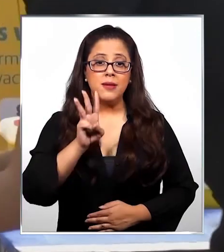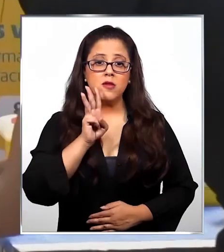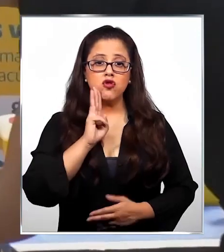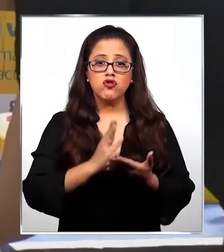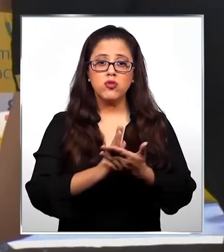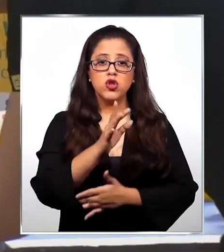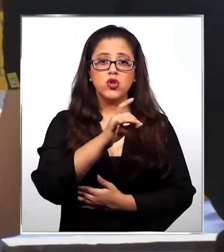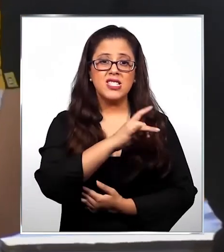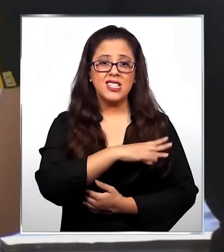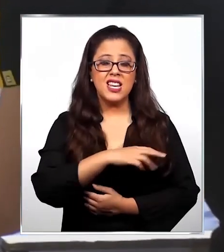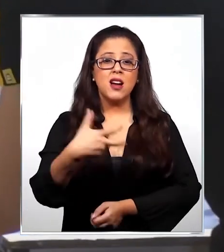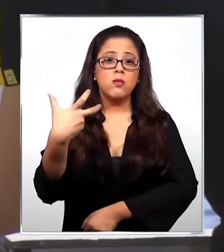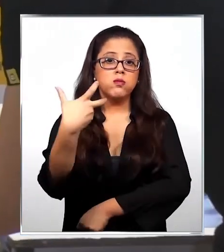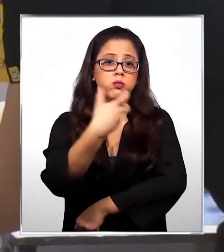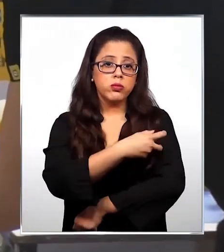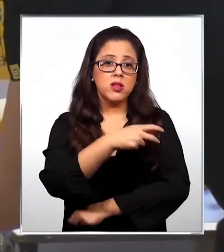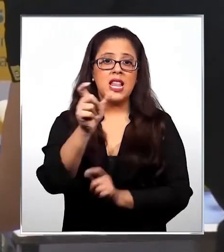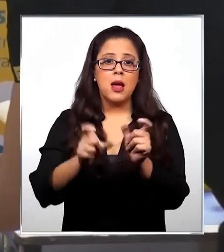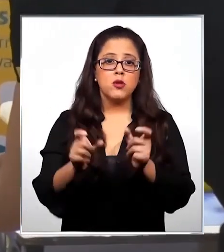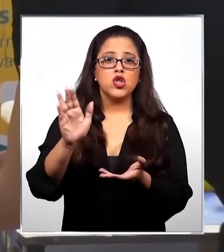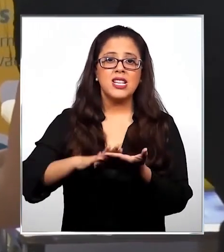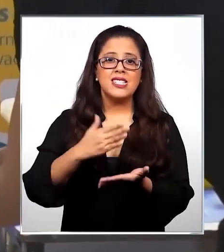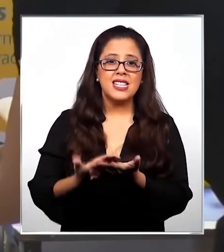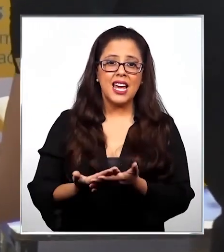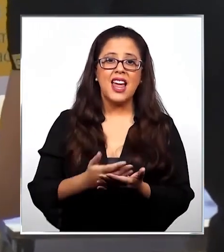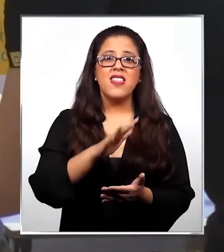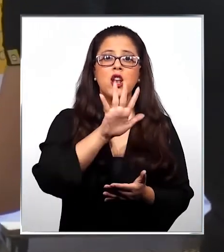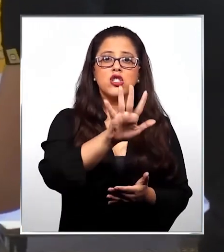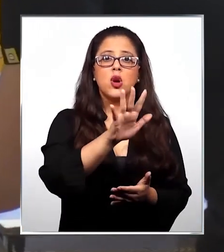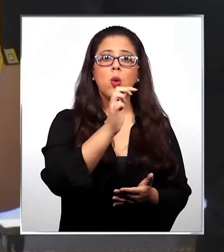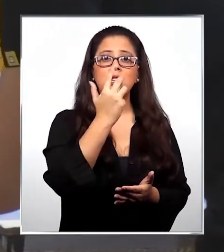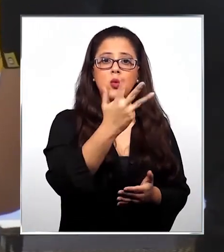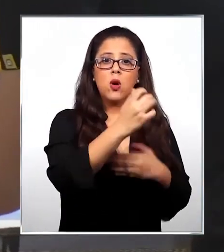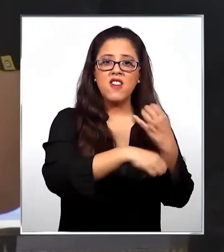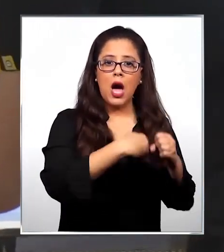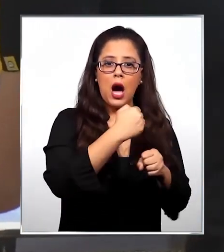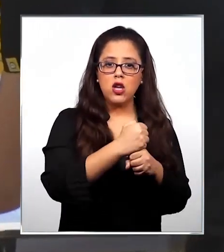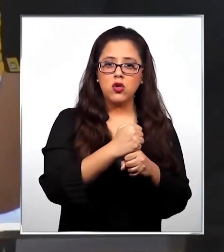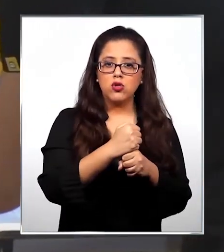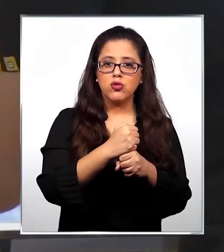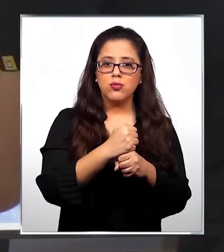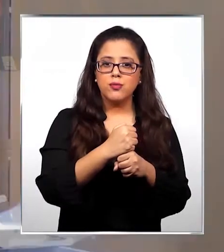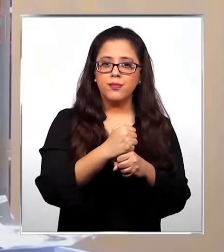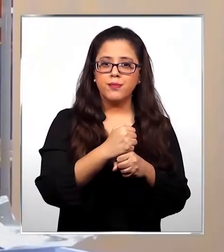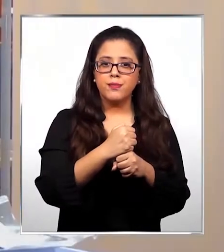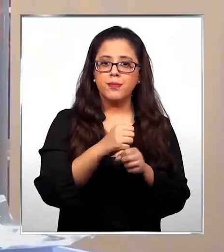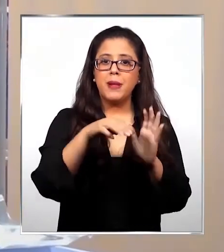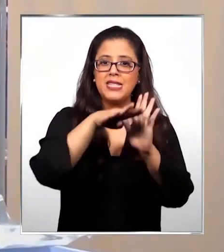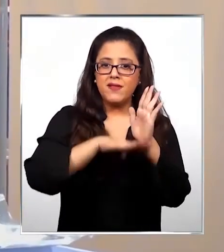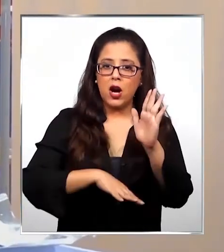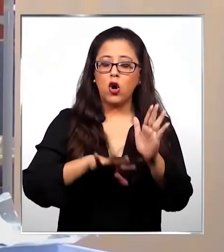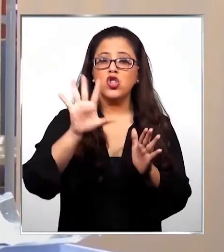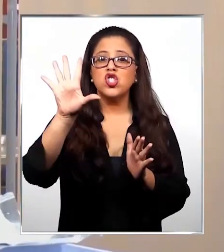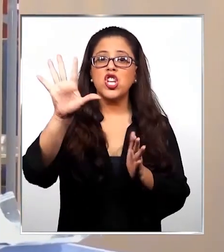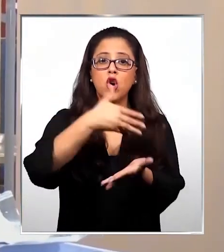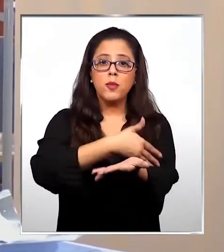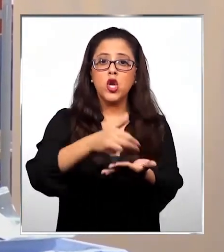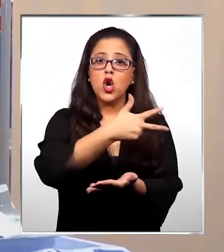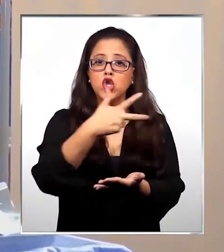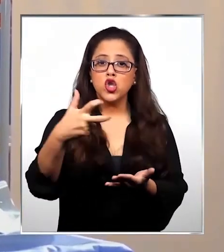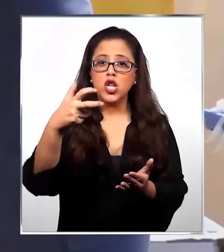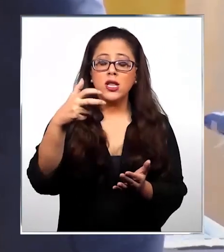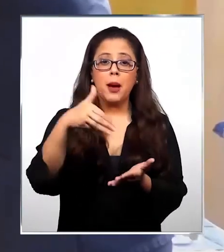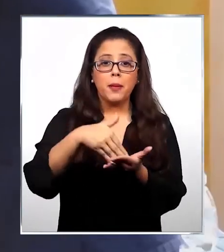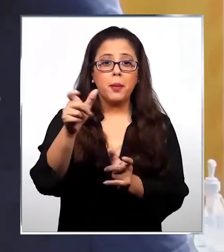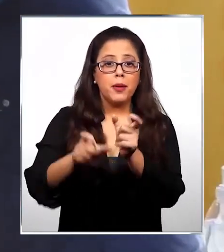Este miércoles comenzó en Chile la vacunación de las personas sanas desde los 59 años de edad. Casi 5.800.000